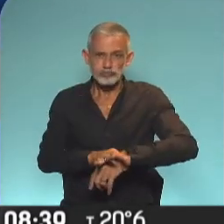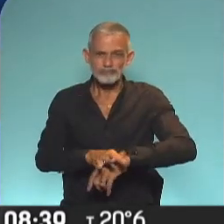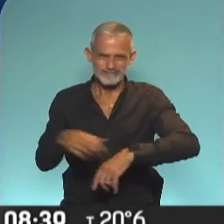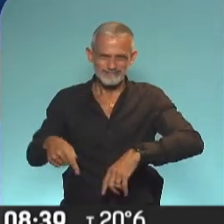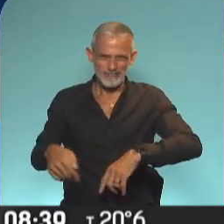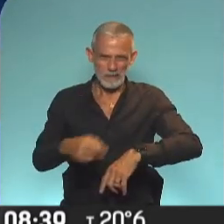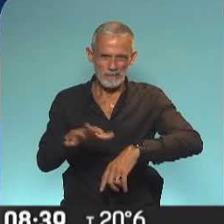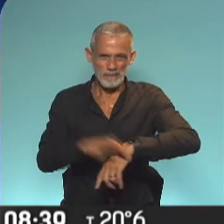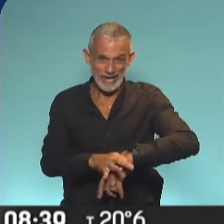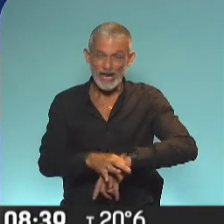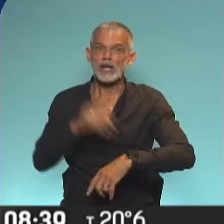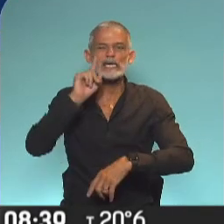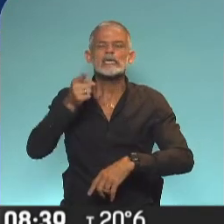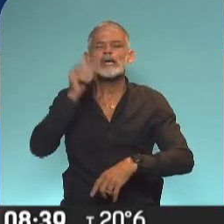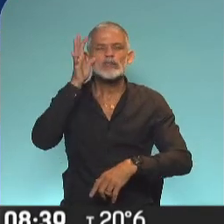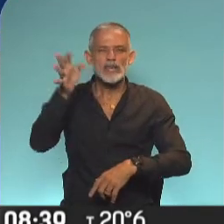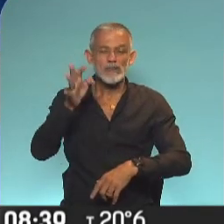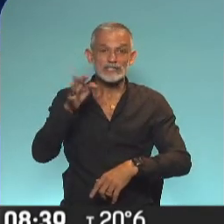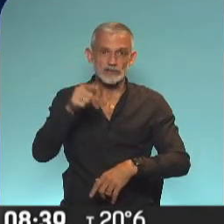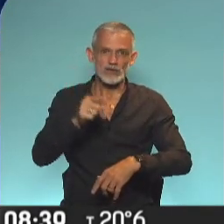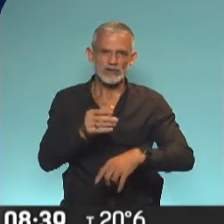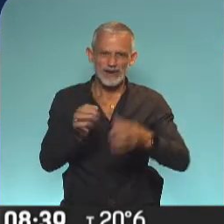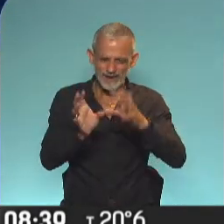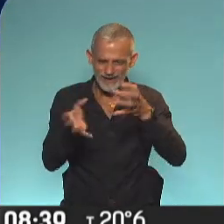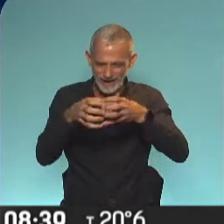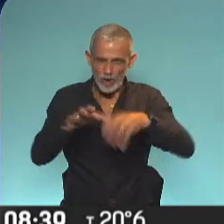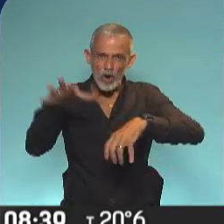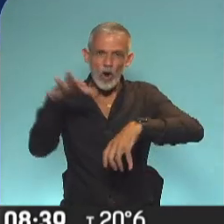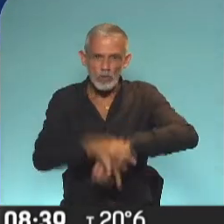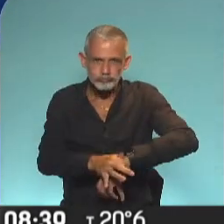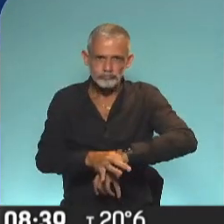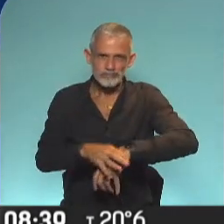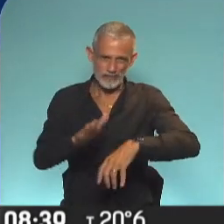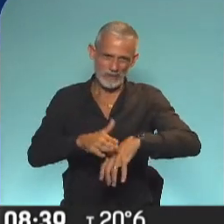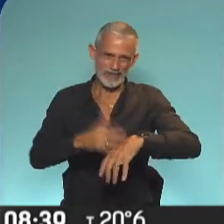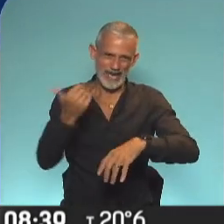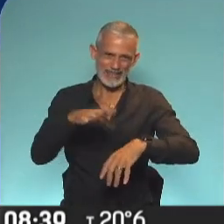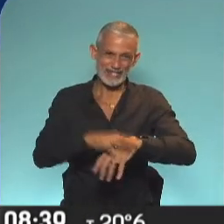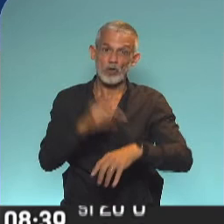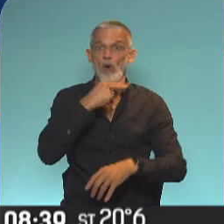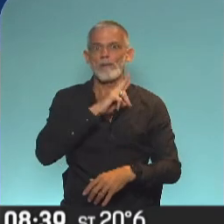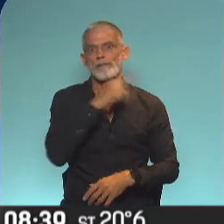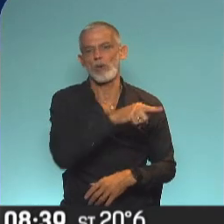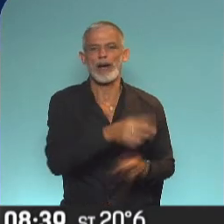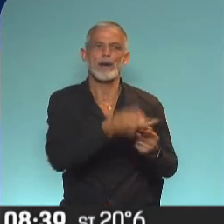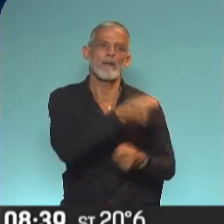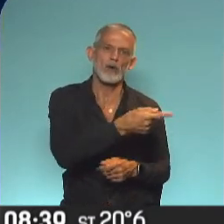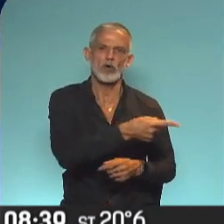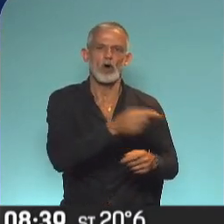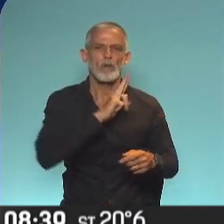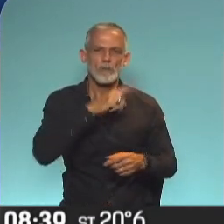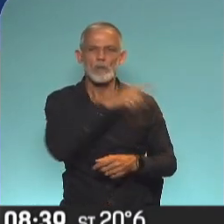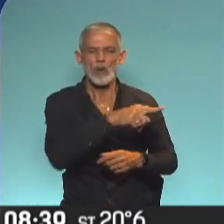cuando hay casos de mucho riesgo, que es ese dispositivo que se le coloca al agresor, porque antes todo era la mujer, ¿no? El botón